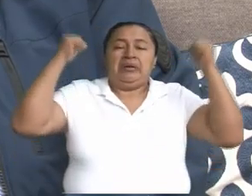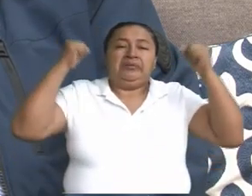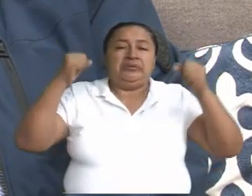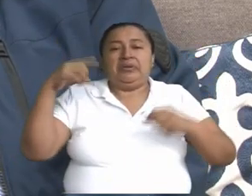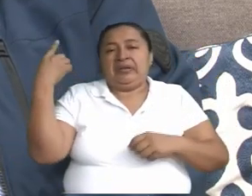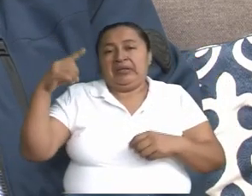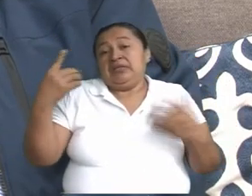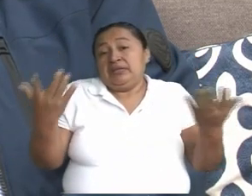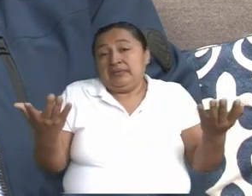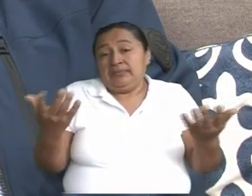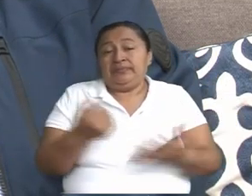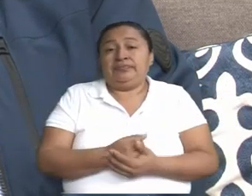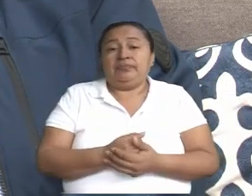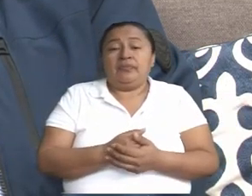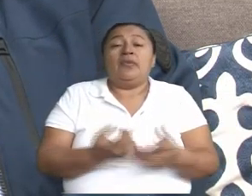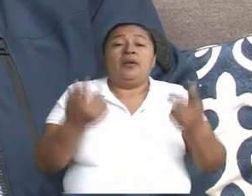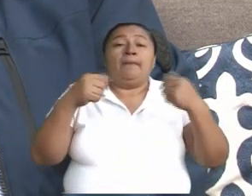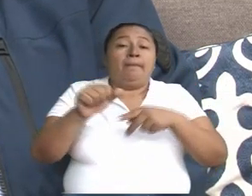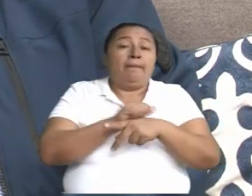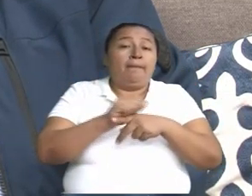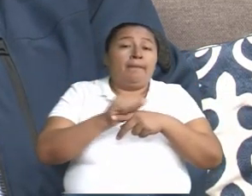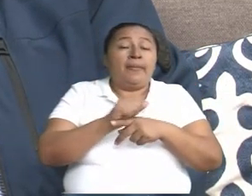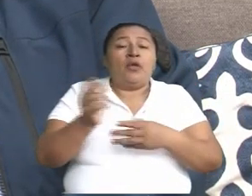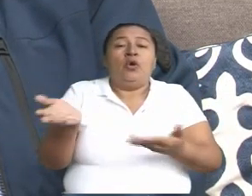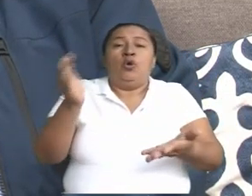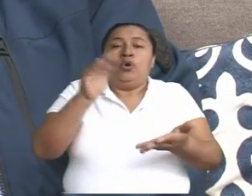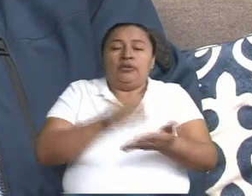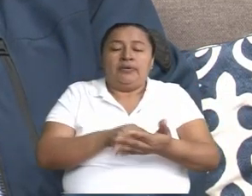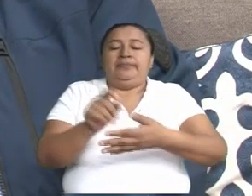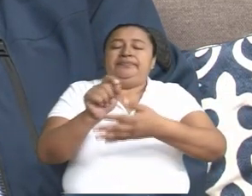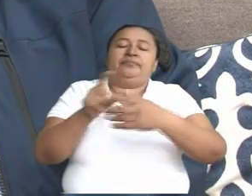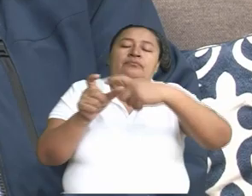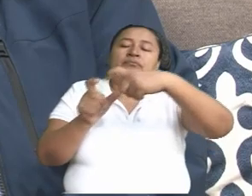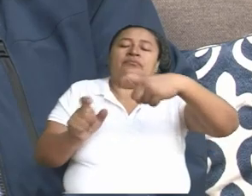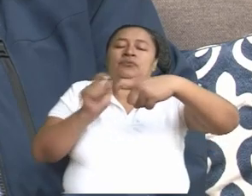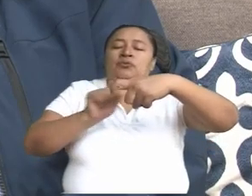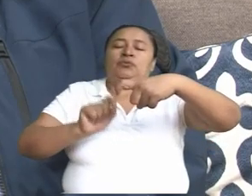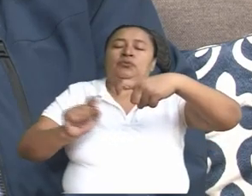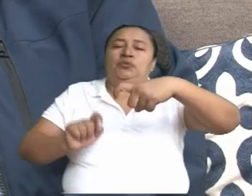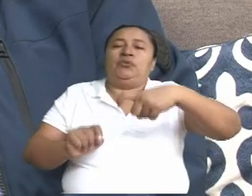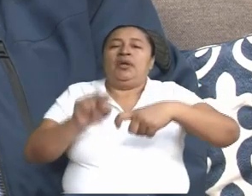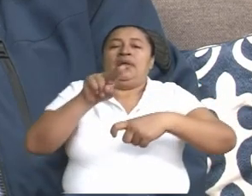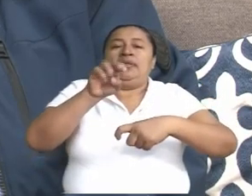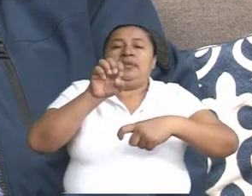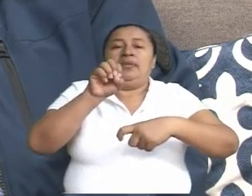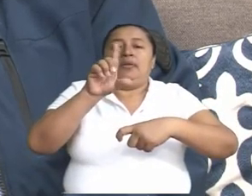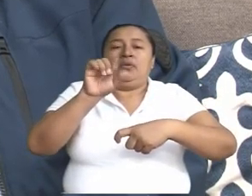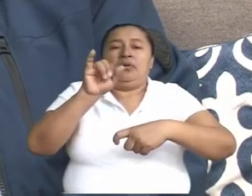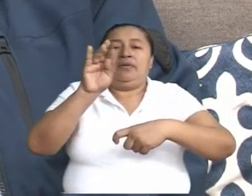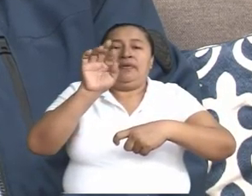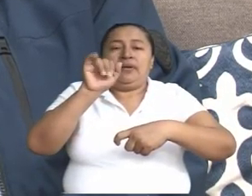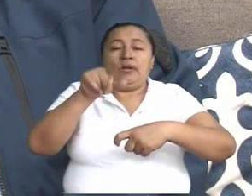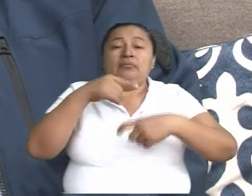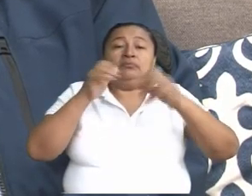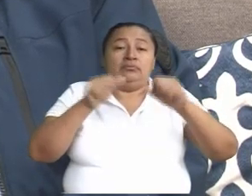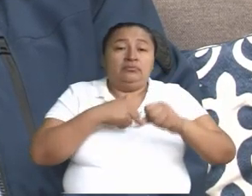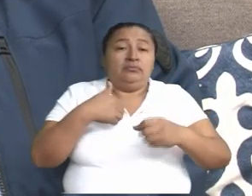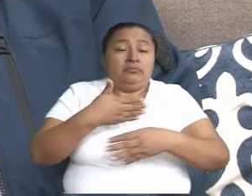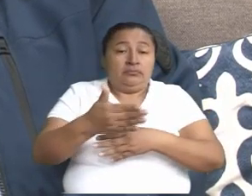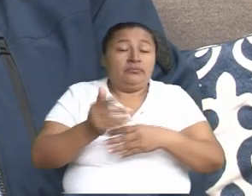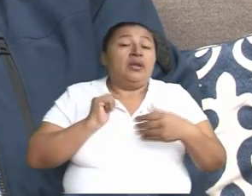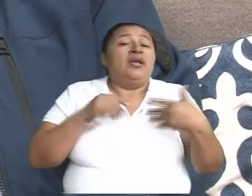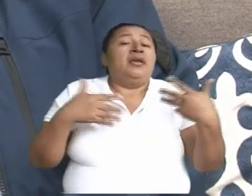derecha. Aplicaron otra vez las recetas neoliberales, que son irredentos, ¿no? Y, ¿qué